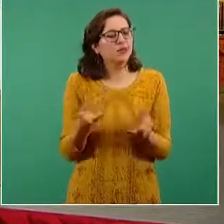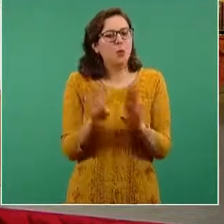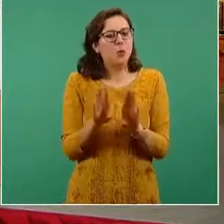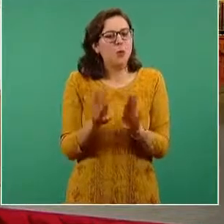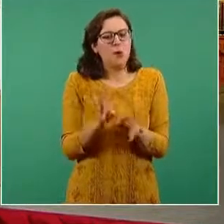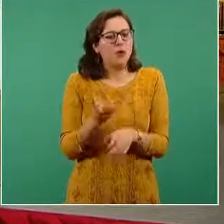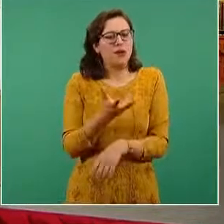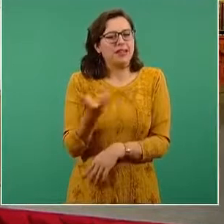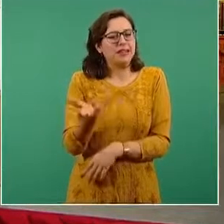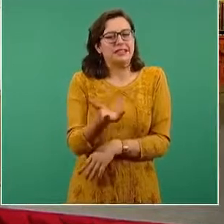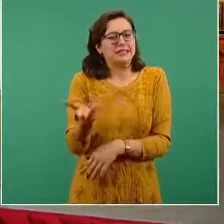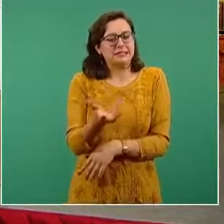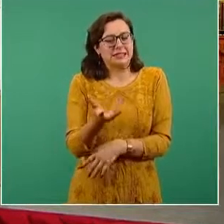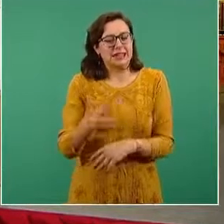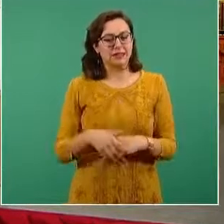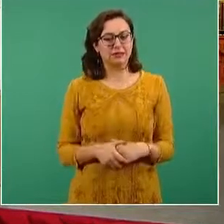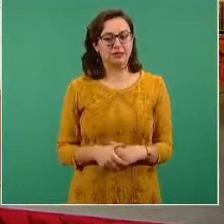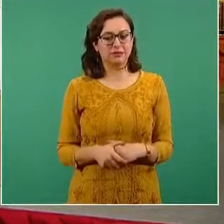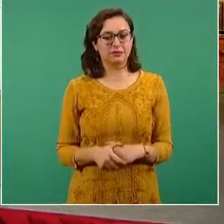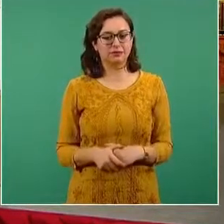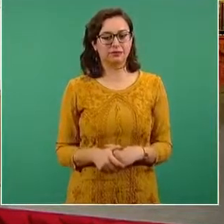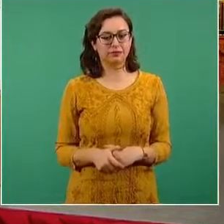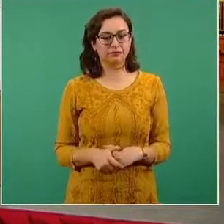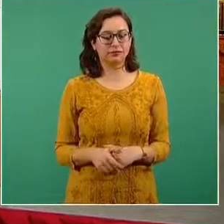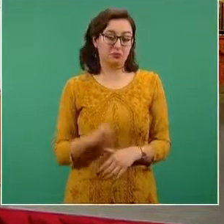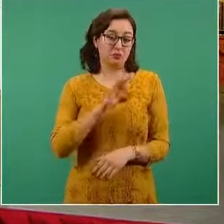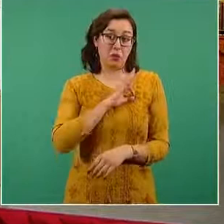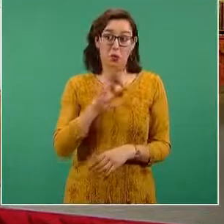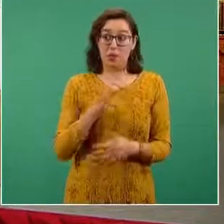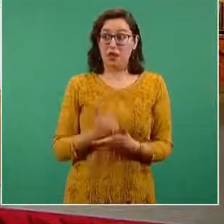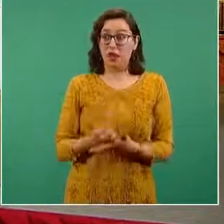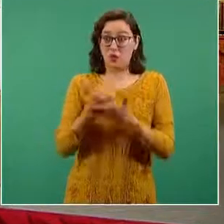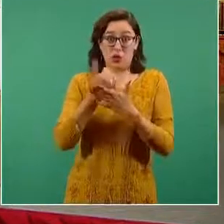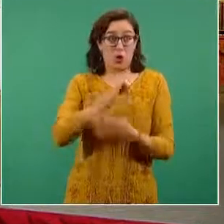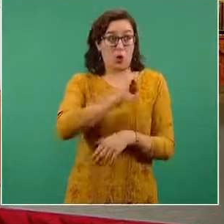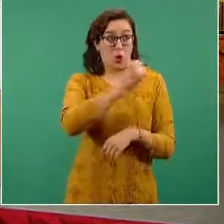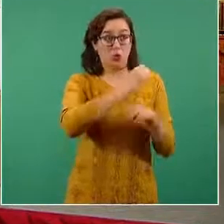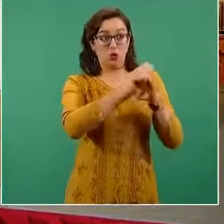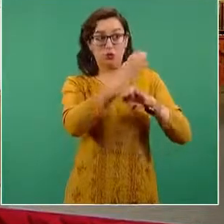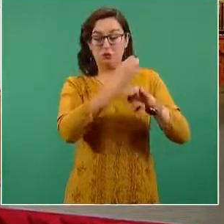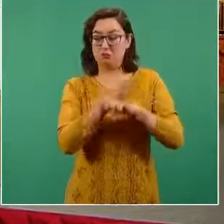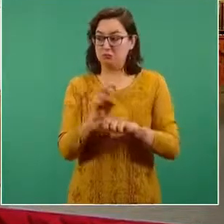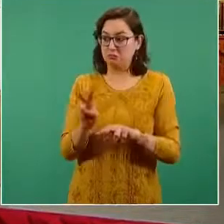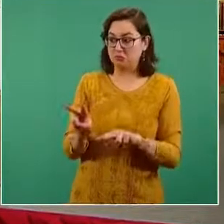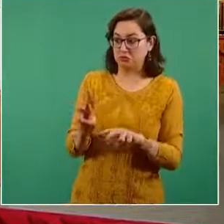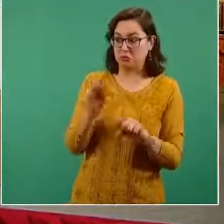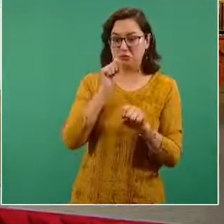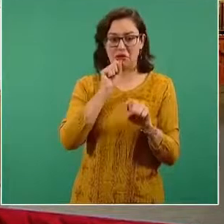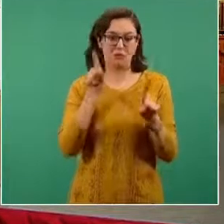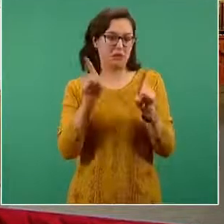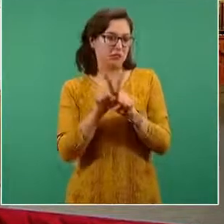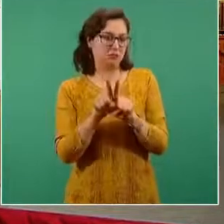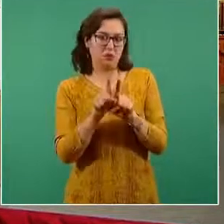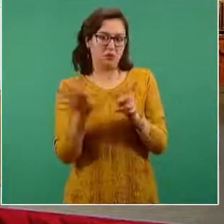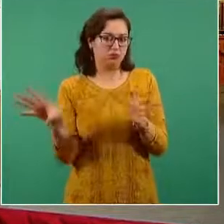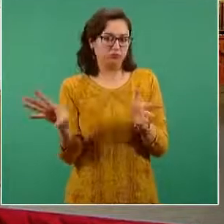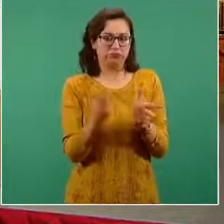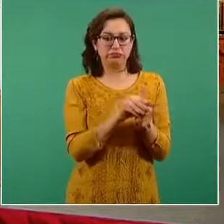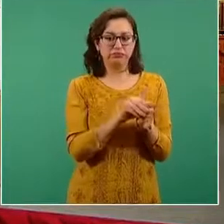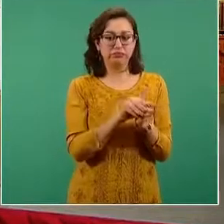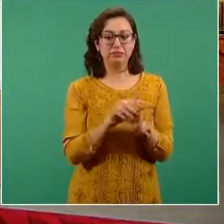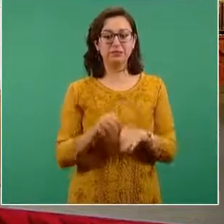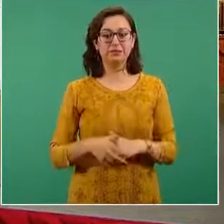lograron llevarlo a cabo, pueda servir de experiencia para otras entidades que también estén presentando estos retos en el